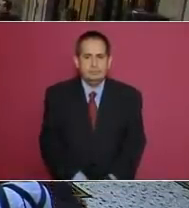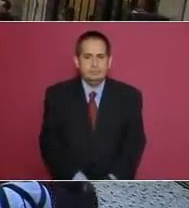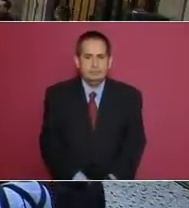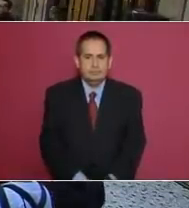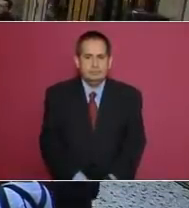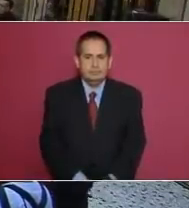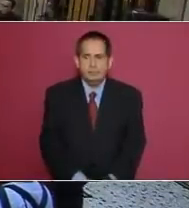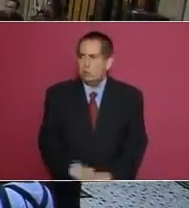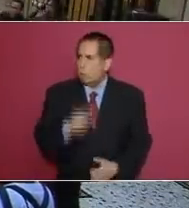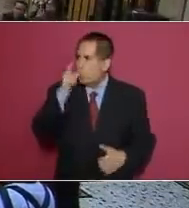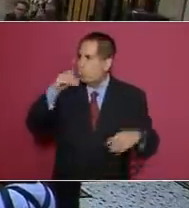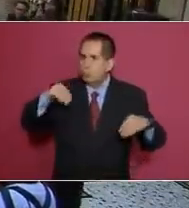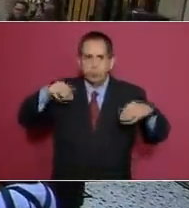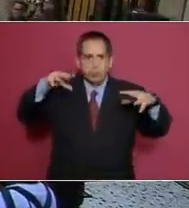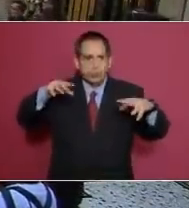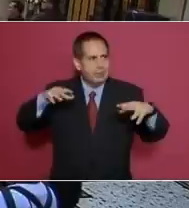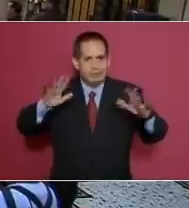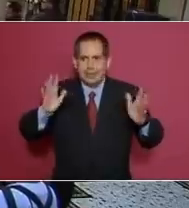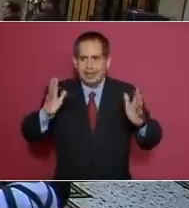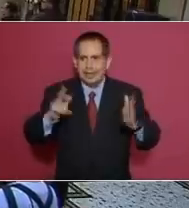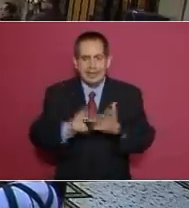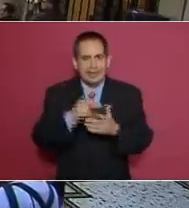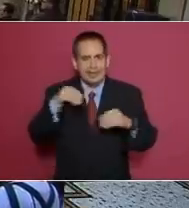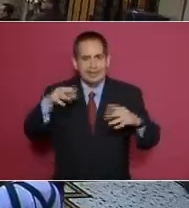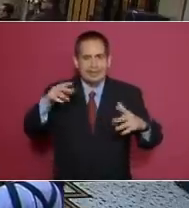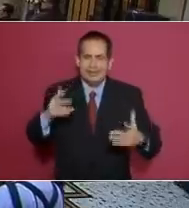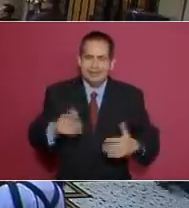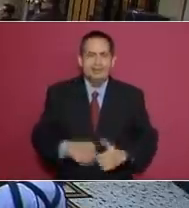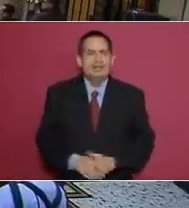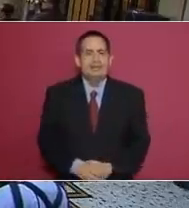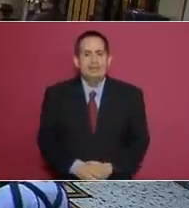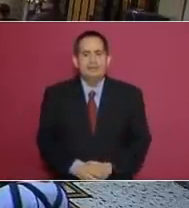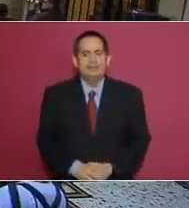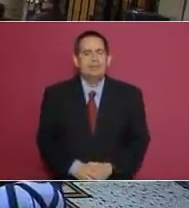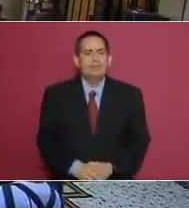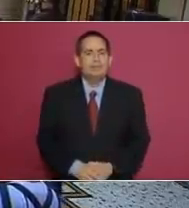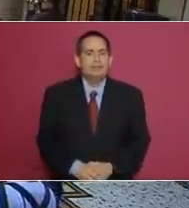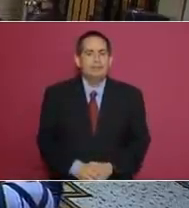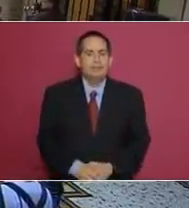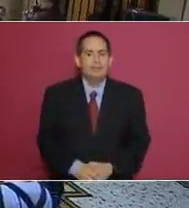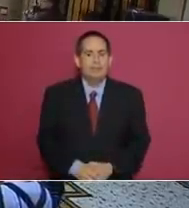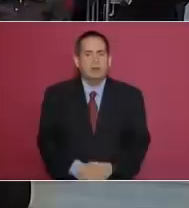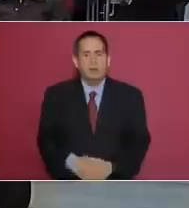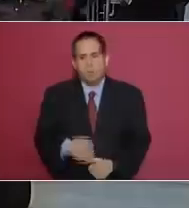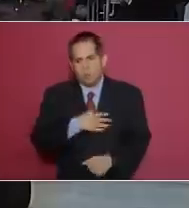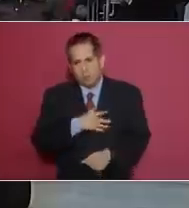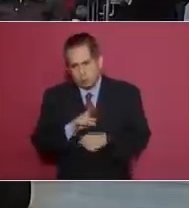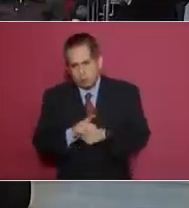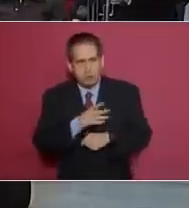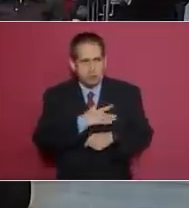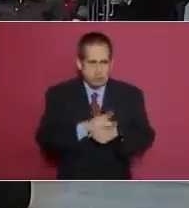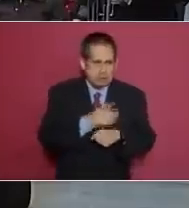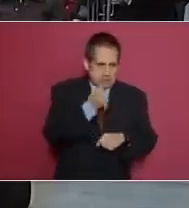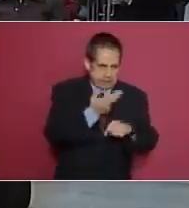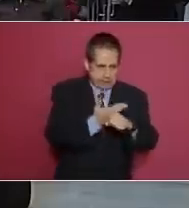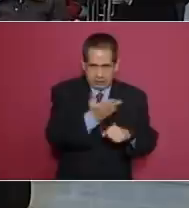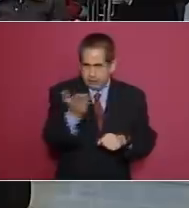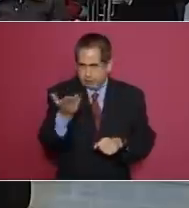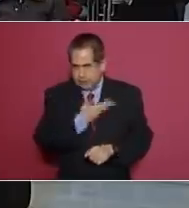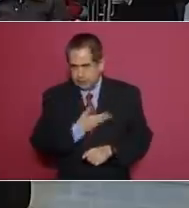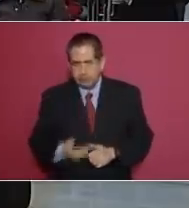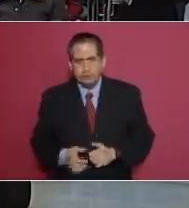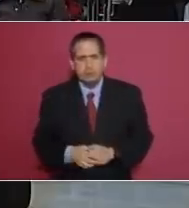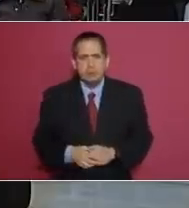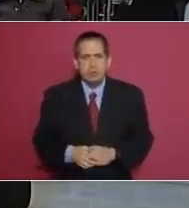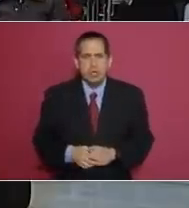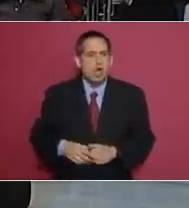Ahí está la luz otra vez. Ya llegó la luz. Gracias, buenos días, señor presidente, buenos días, secretario. Ahorita que mencionó